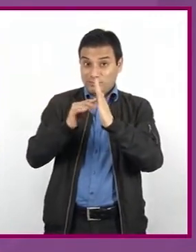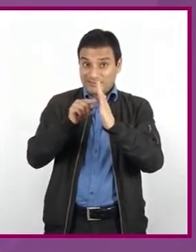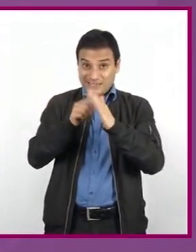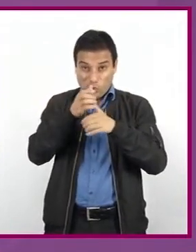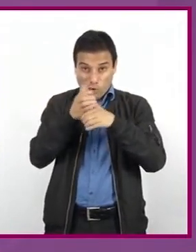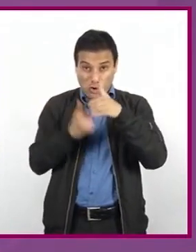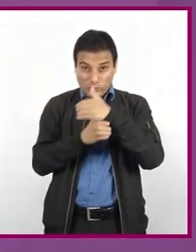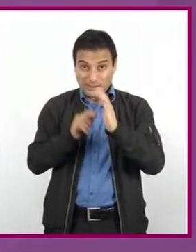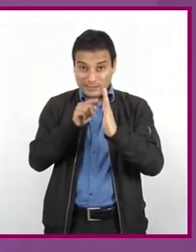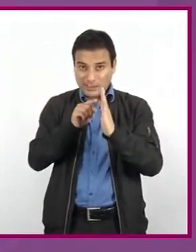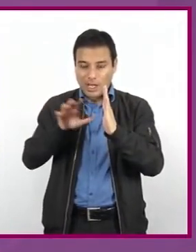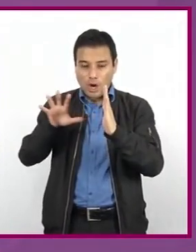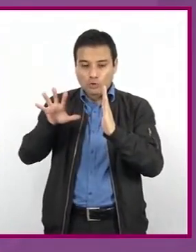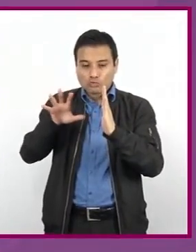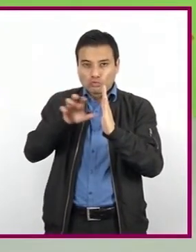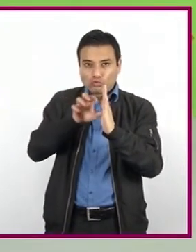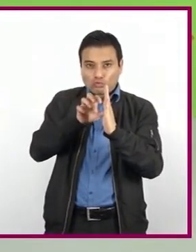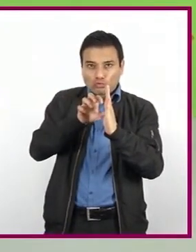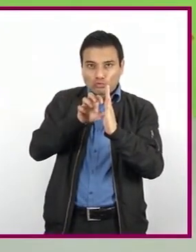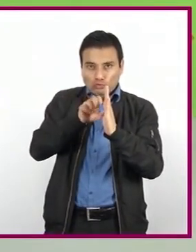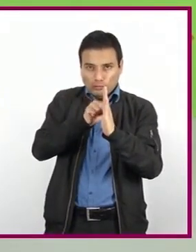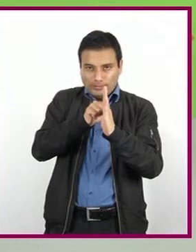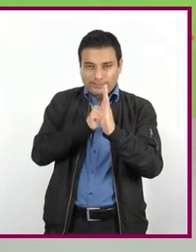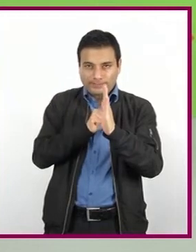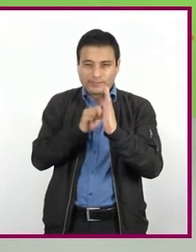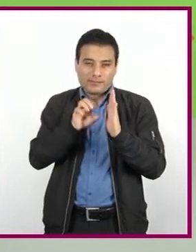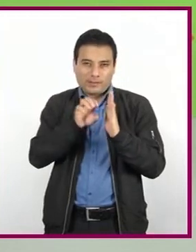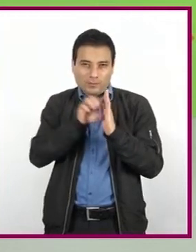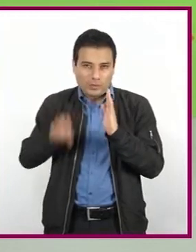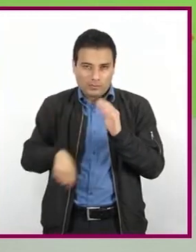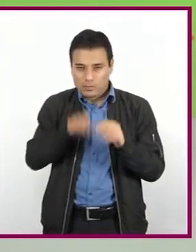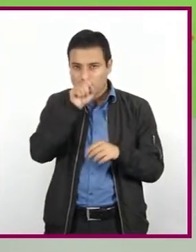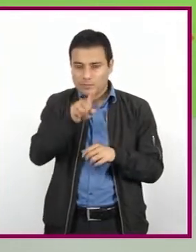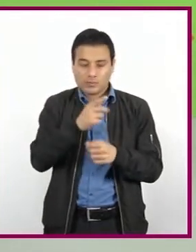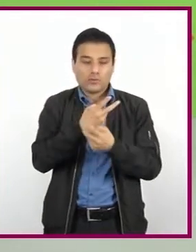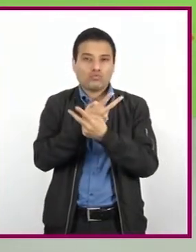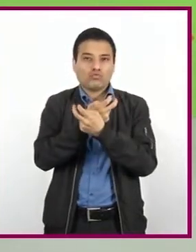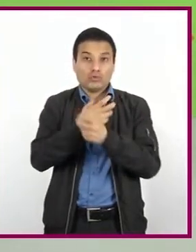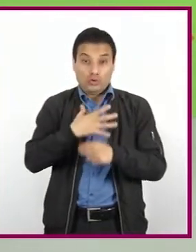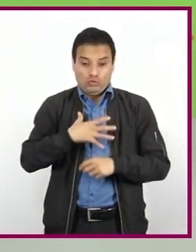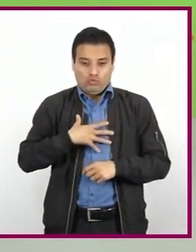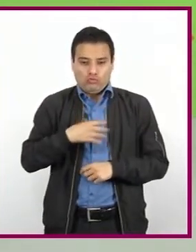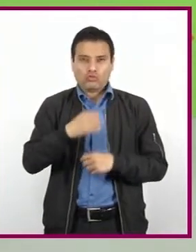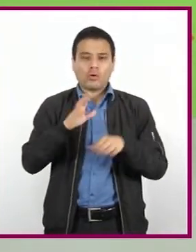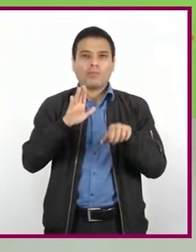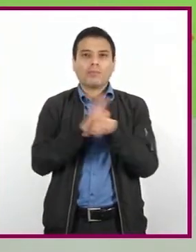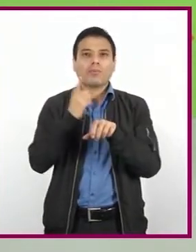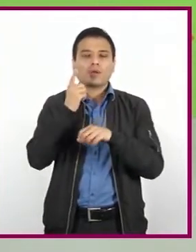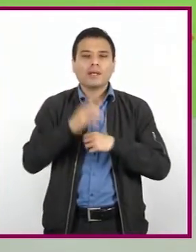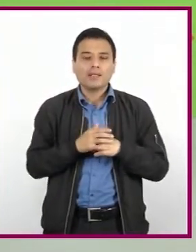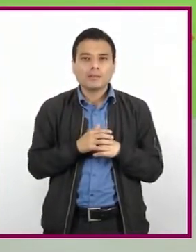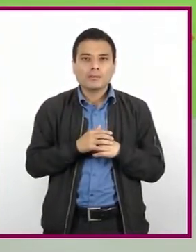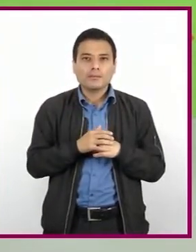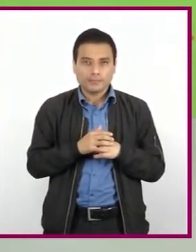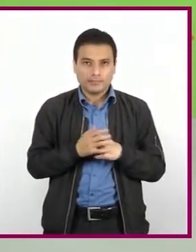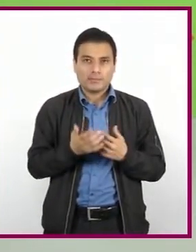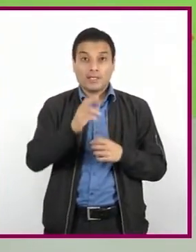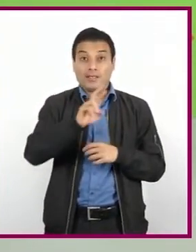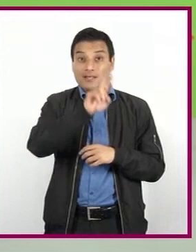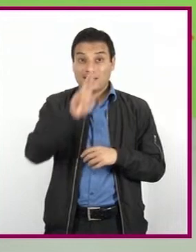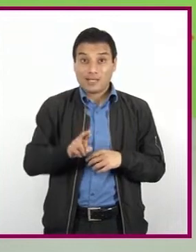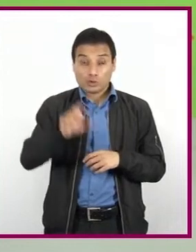materia. Básicamente, una radiografía se forma por la diferencia entre la cantidad de rayos